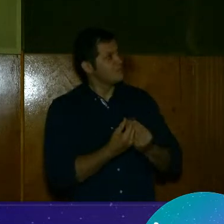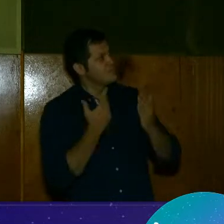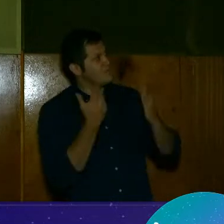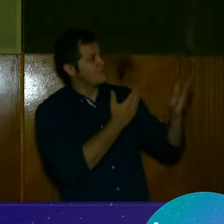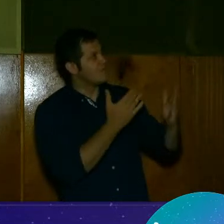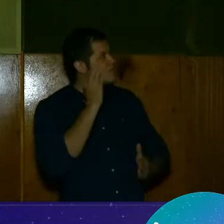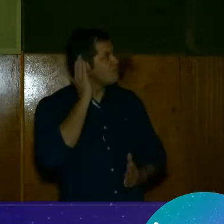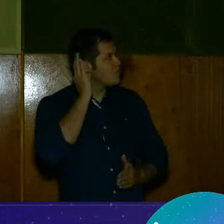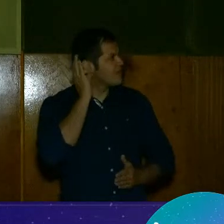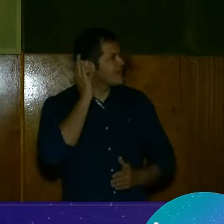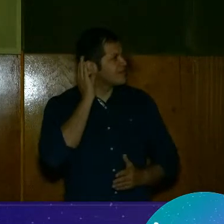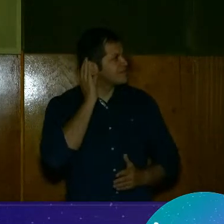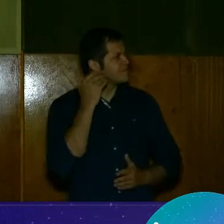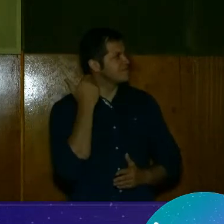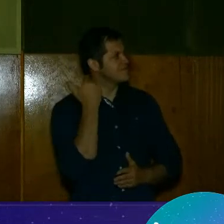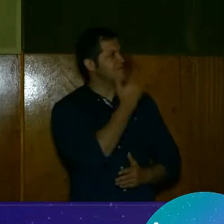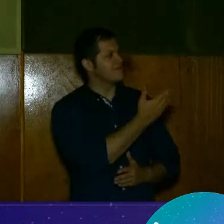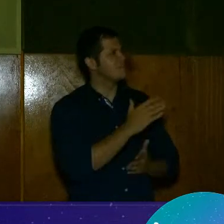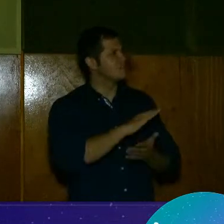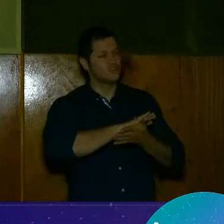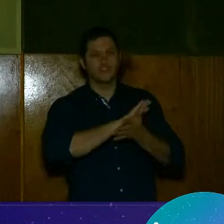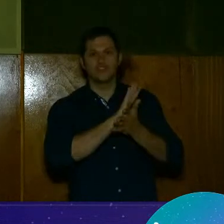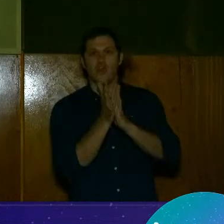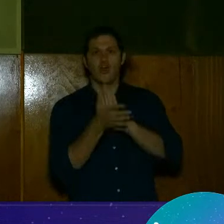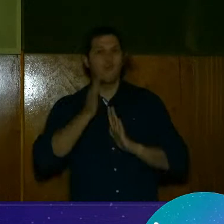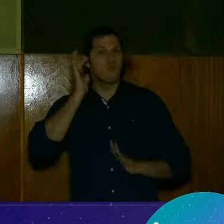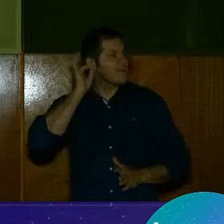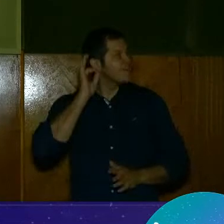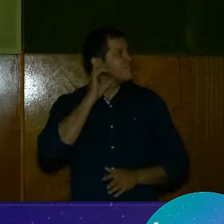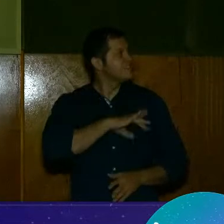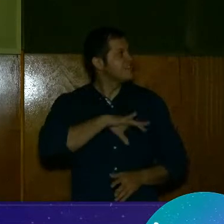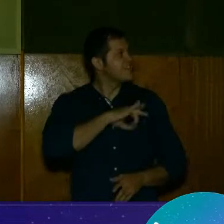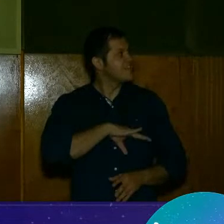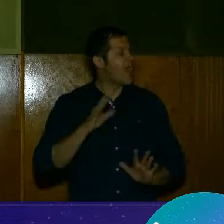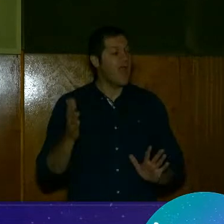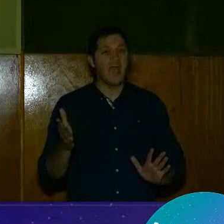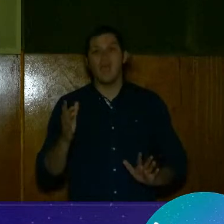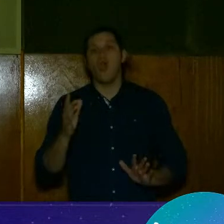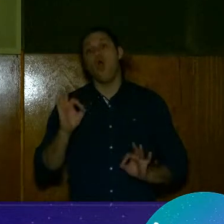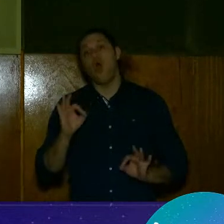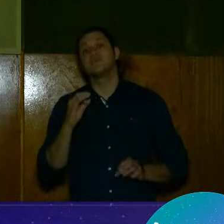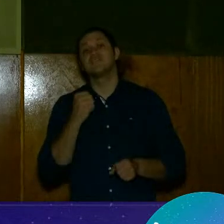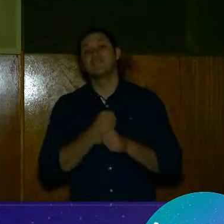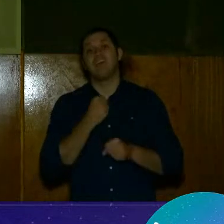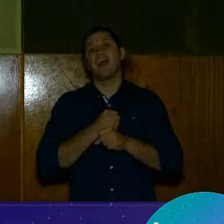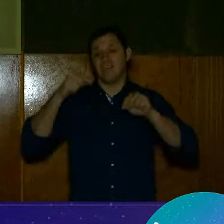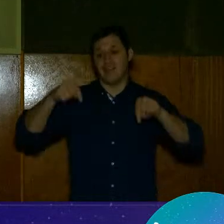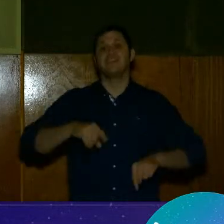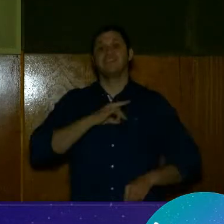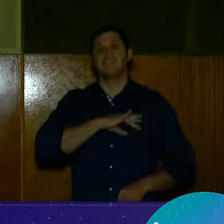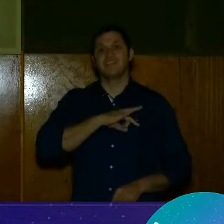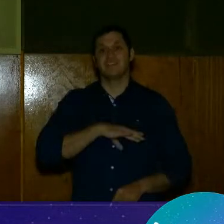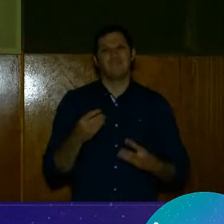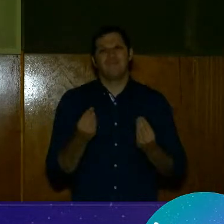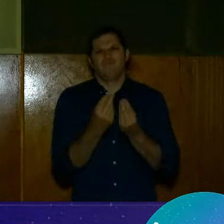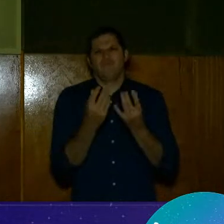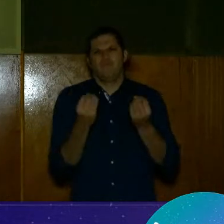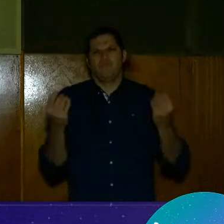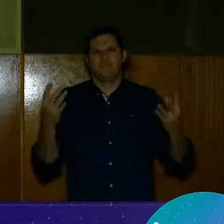trabajar lo que fuera pero siempre estaban ahí y hoy en día podemos agradecer que hay muchas mujeres